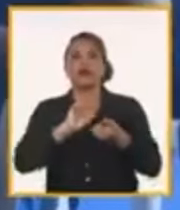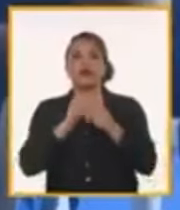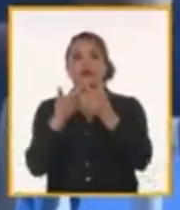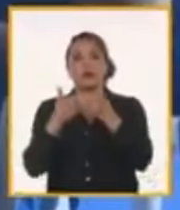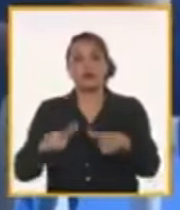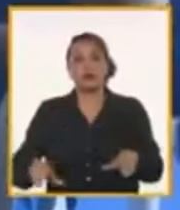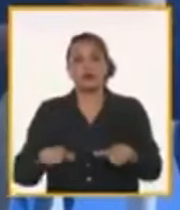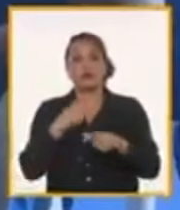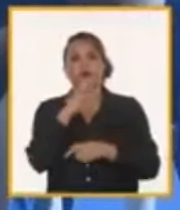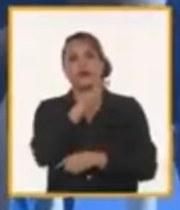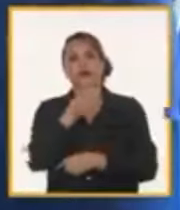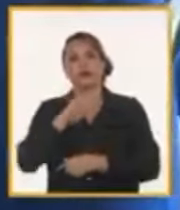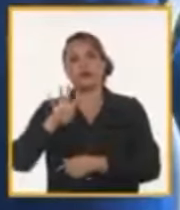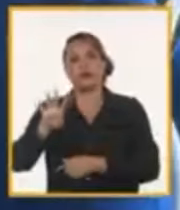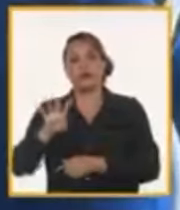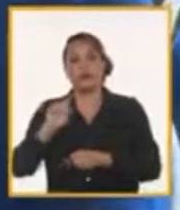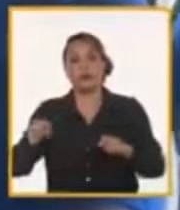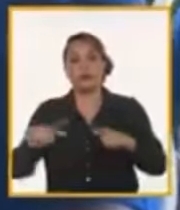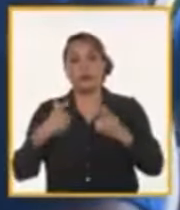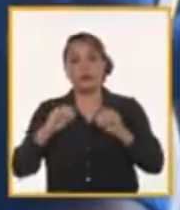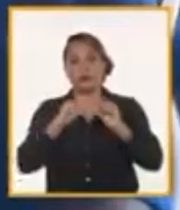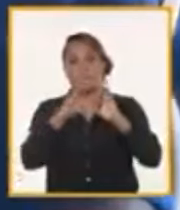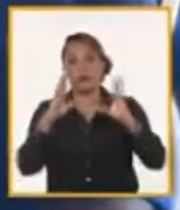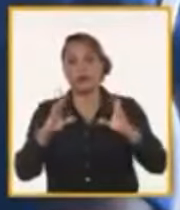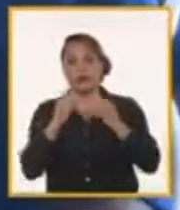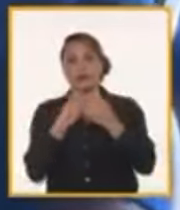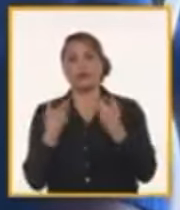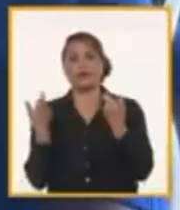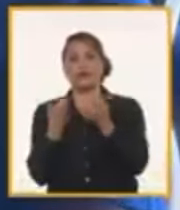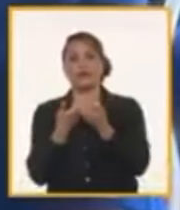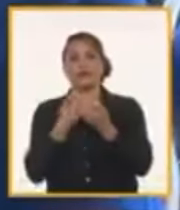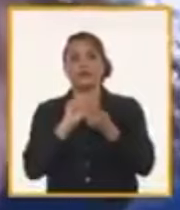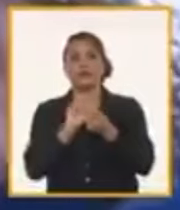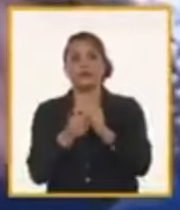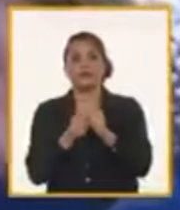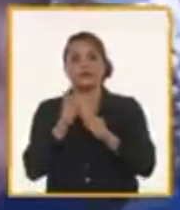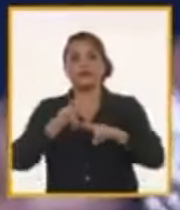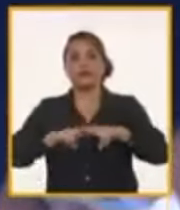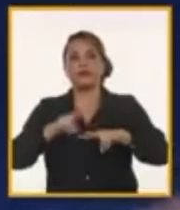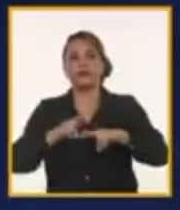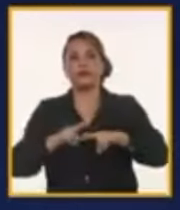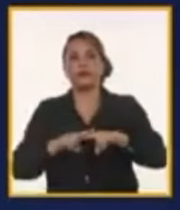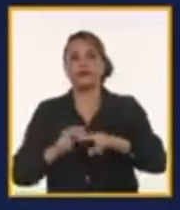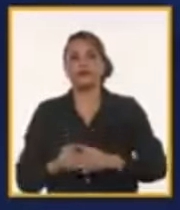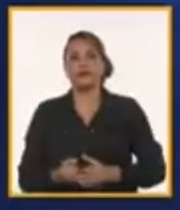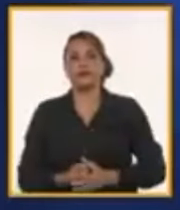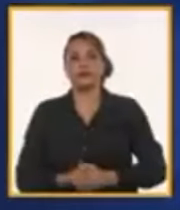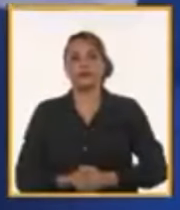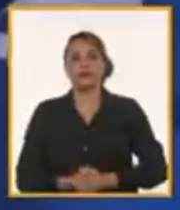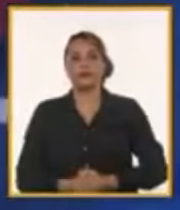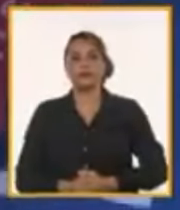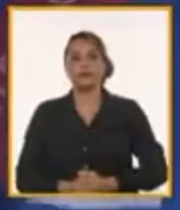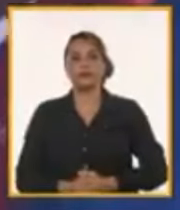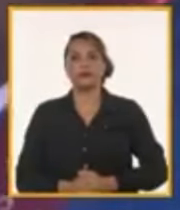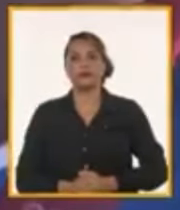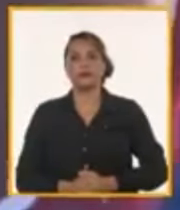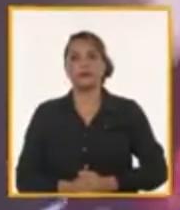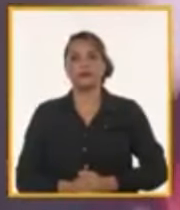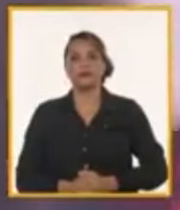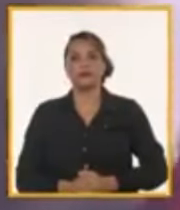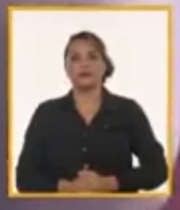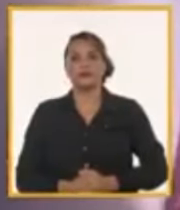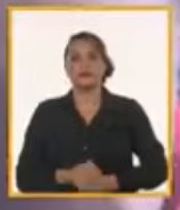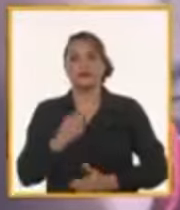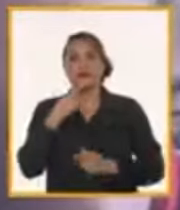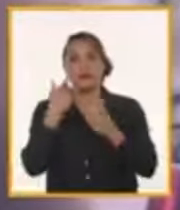en un acto celebrado esta mañana en la Ciudad Deportiva de La Habana dces destacó Pues que estos